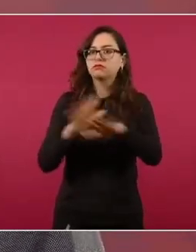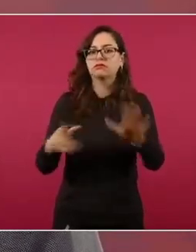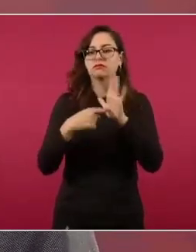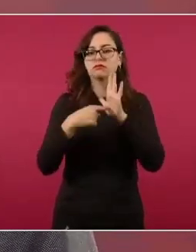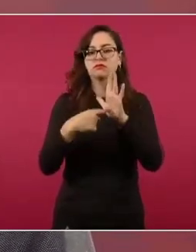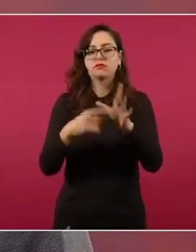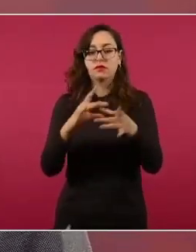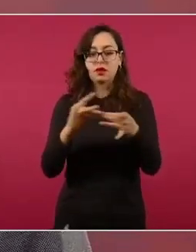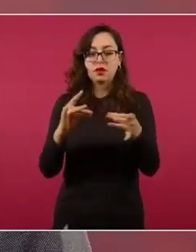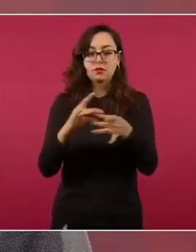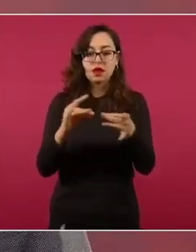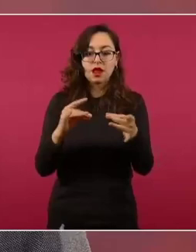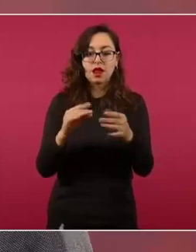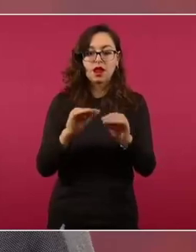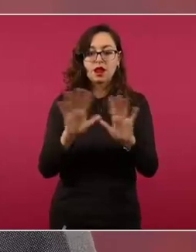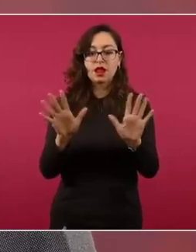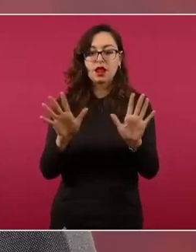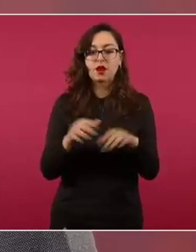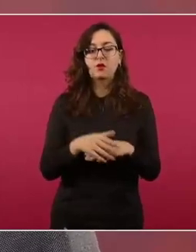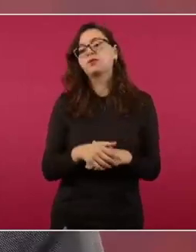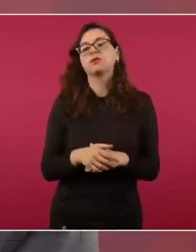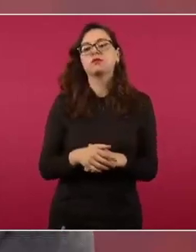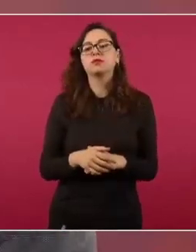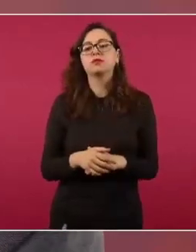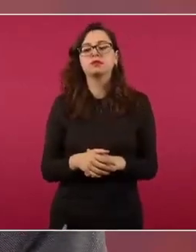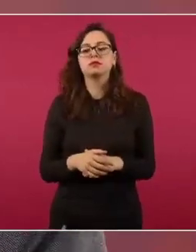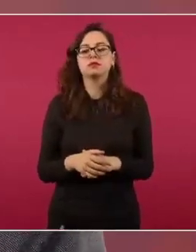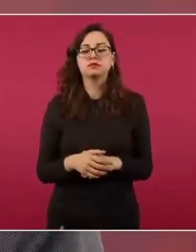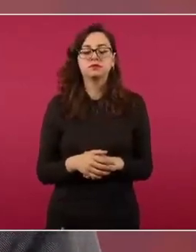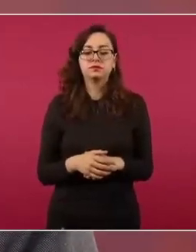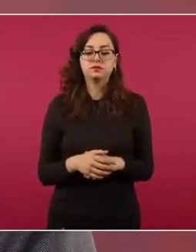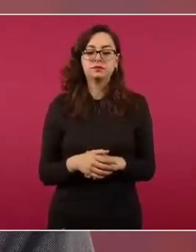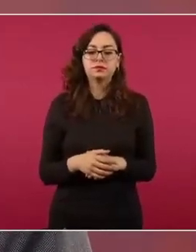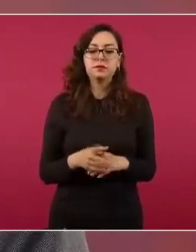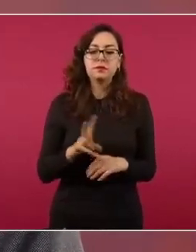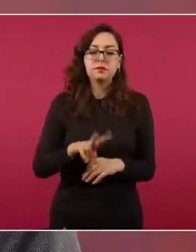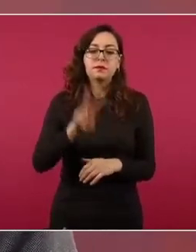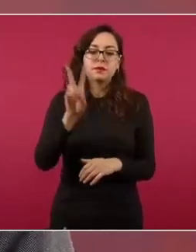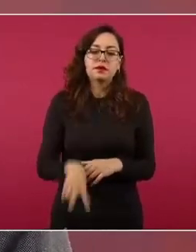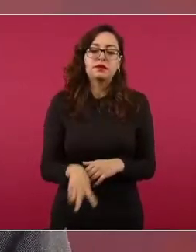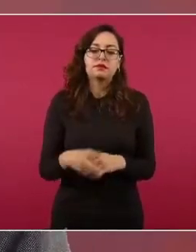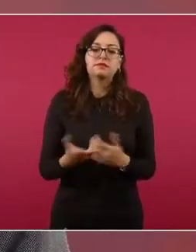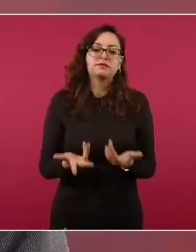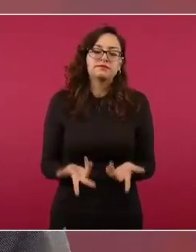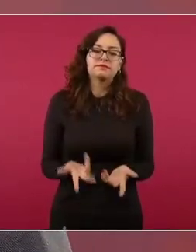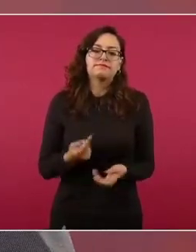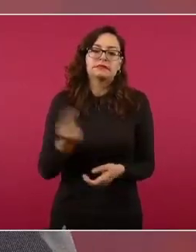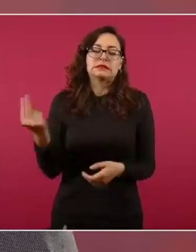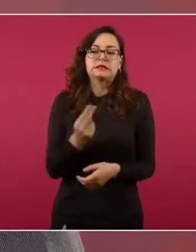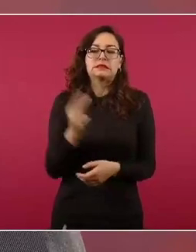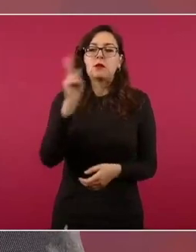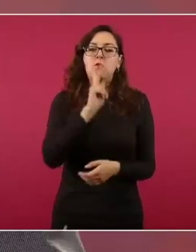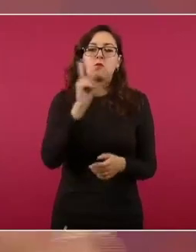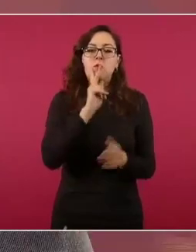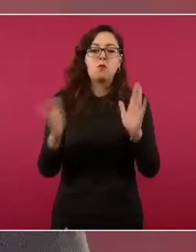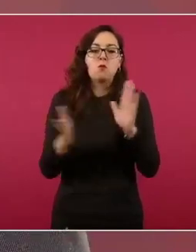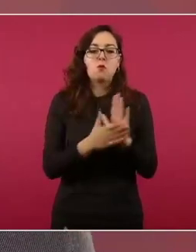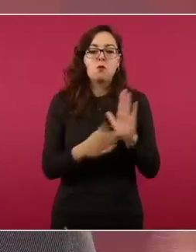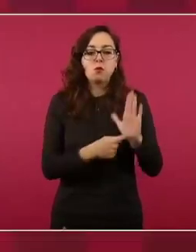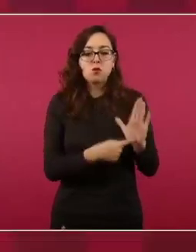es un hecho, una realidad, pero se necesita probar, es de que en los